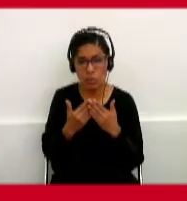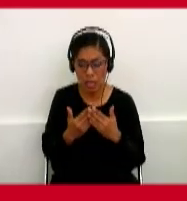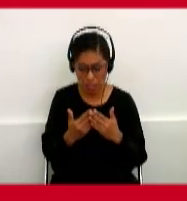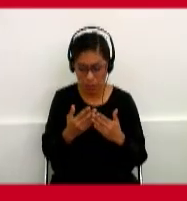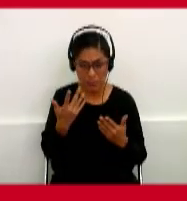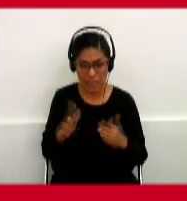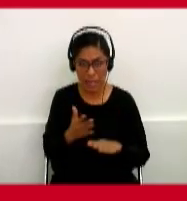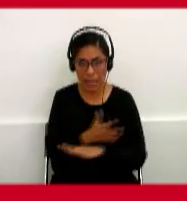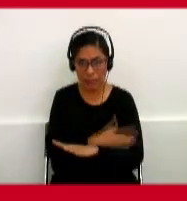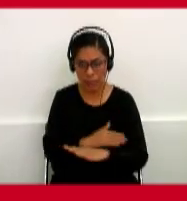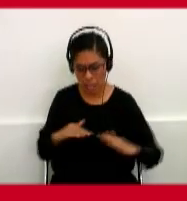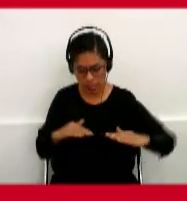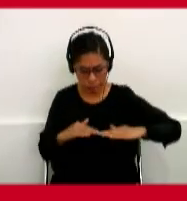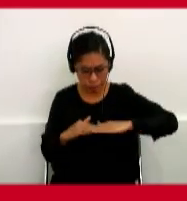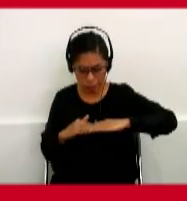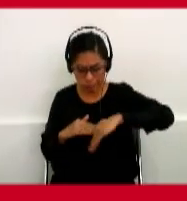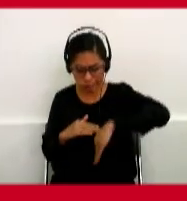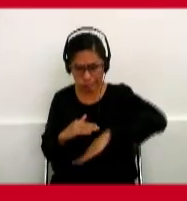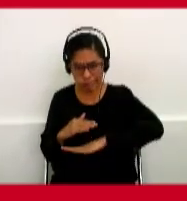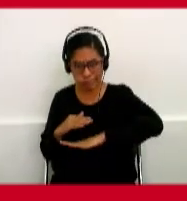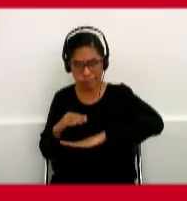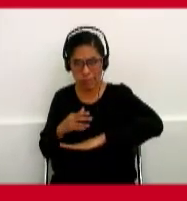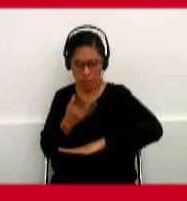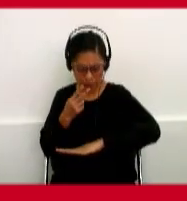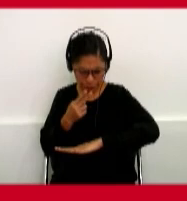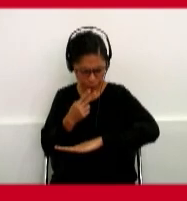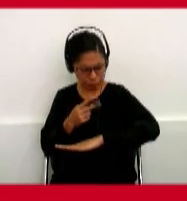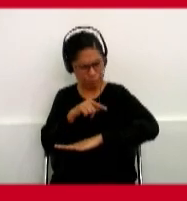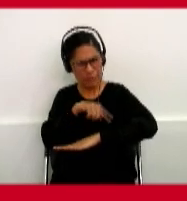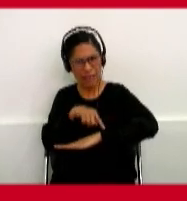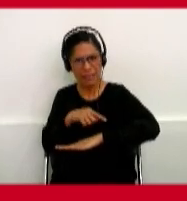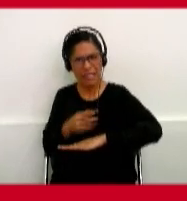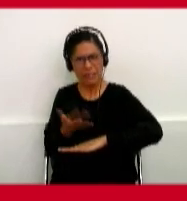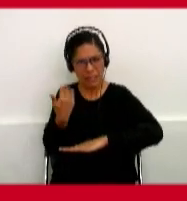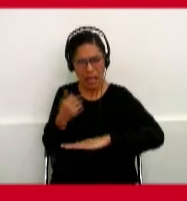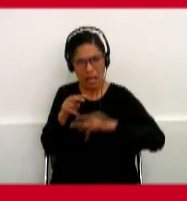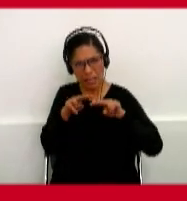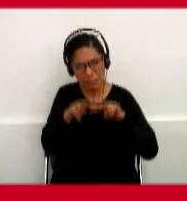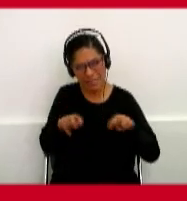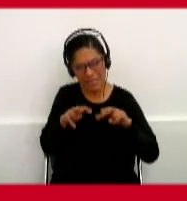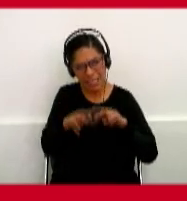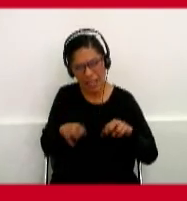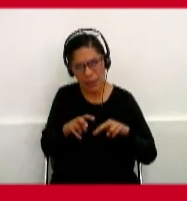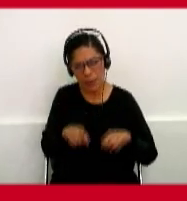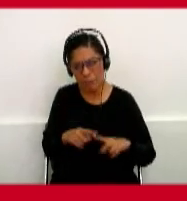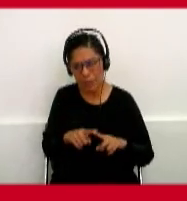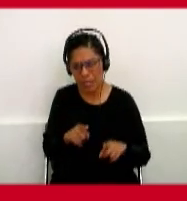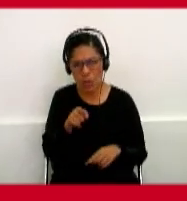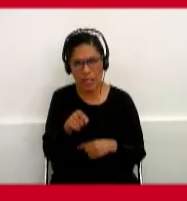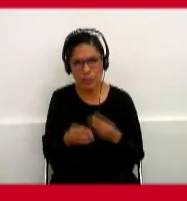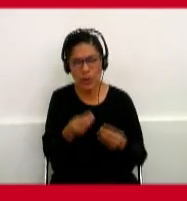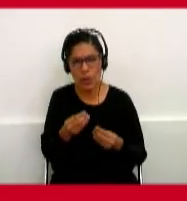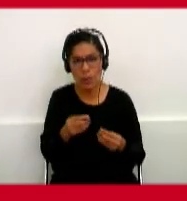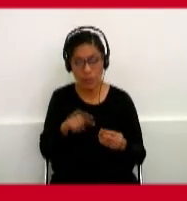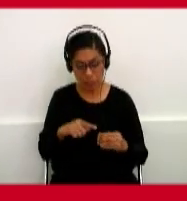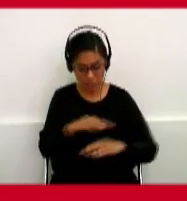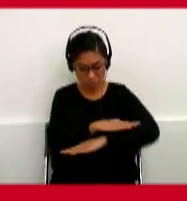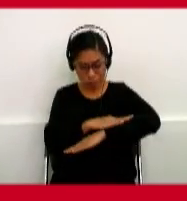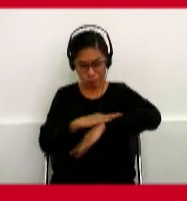de falla. Hay investigaciones donde varios autores han investigado y usualmente la superficie de falla tiene esa